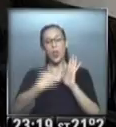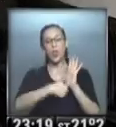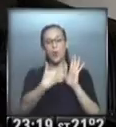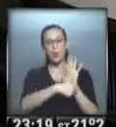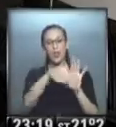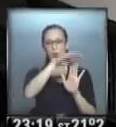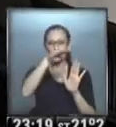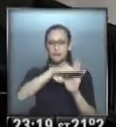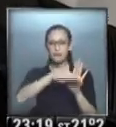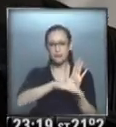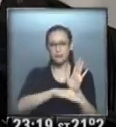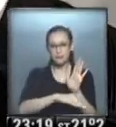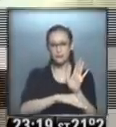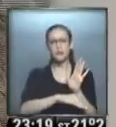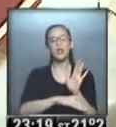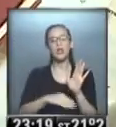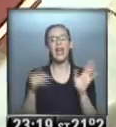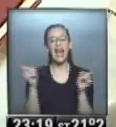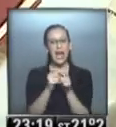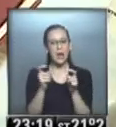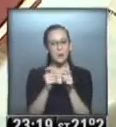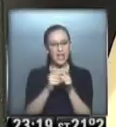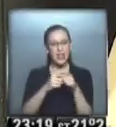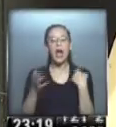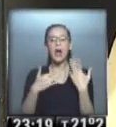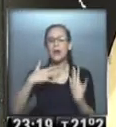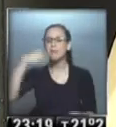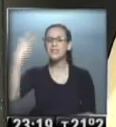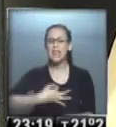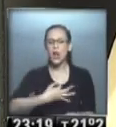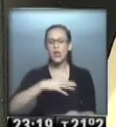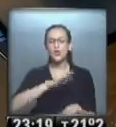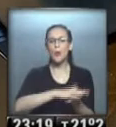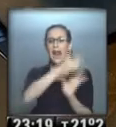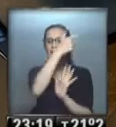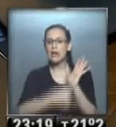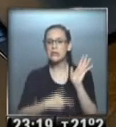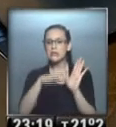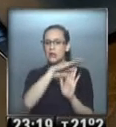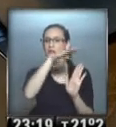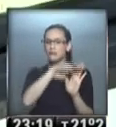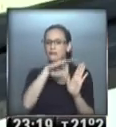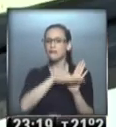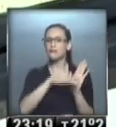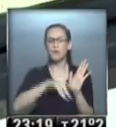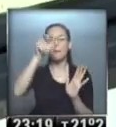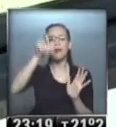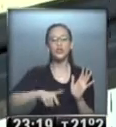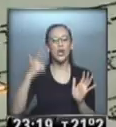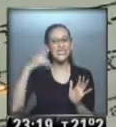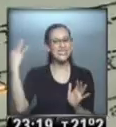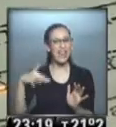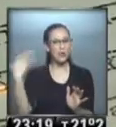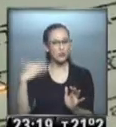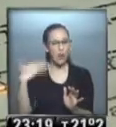de una carpeta que analiza exclusivamente las listas negras de intelectuales,